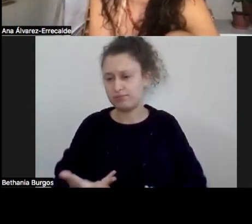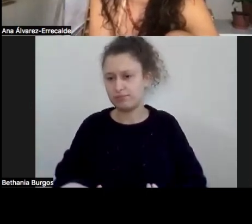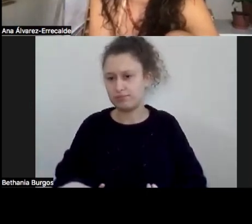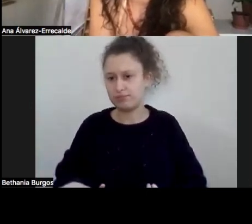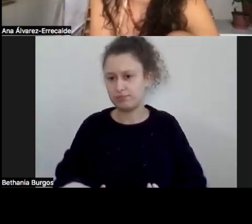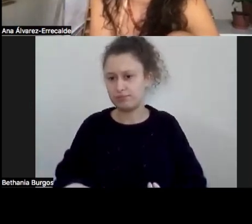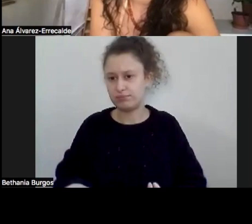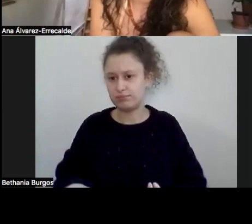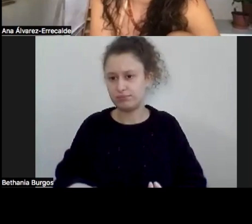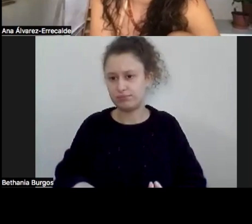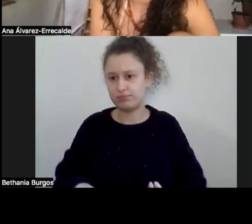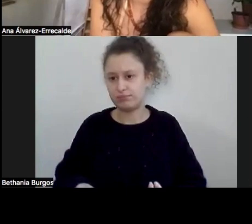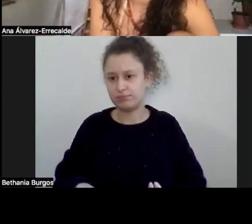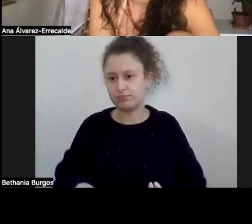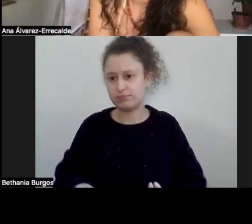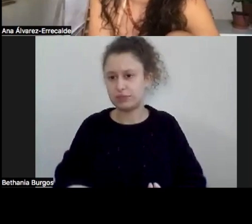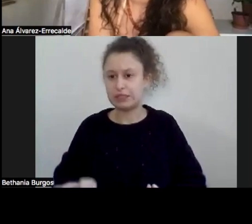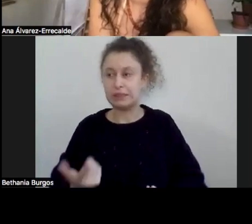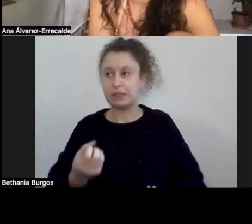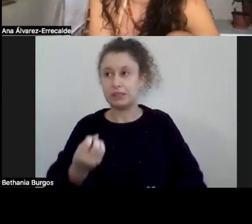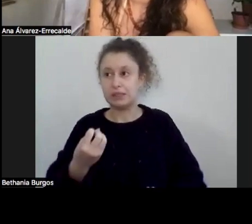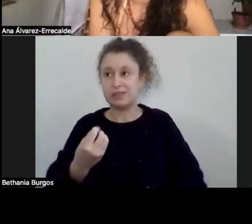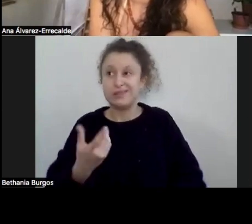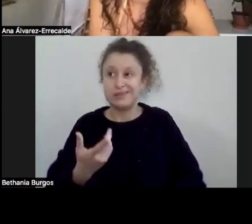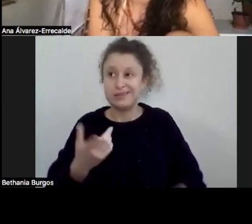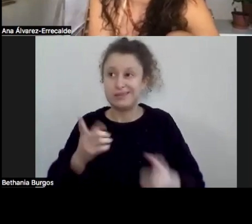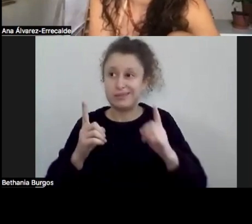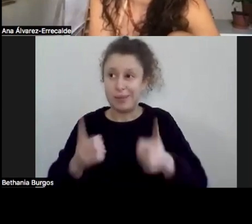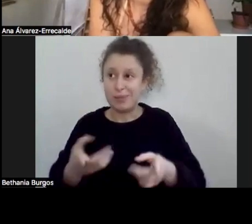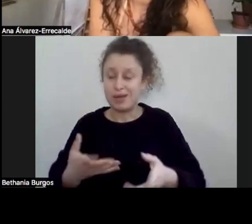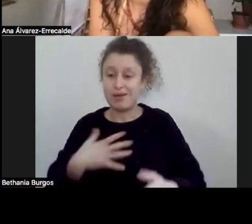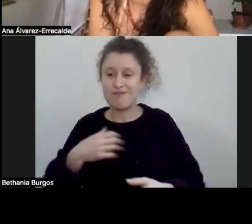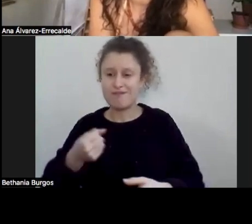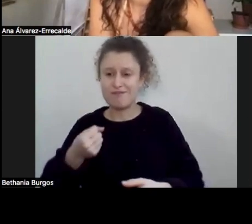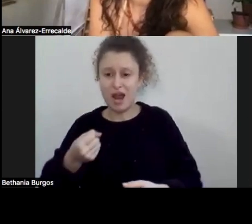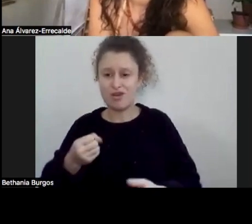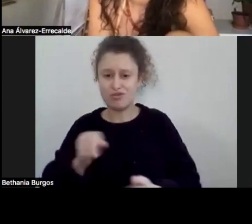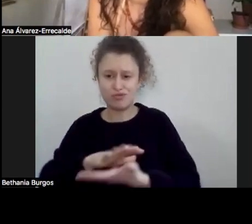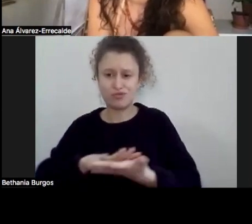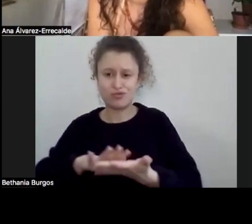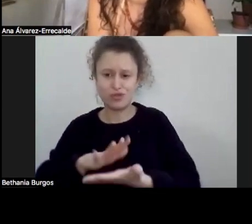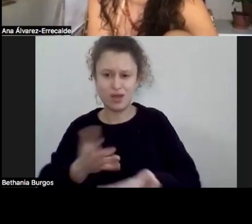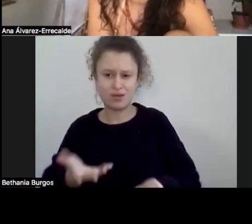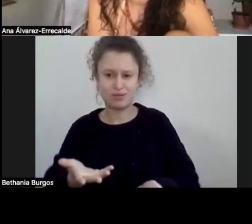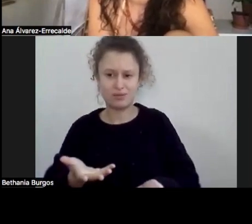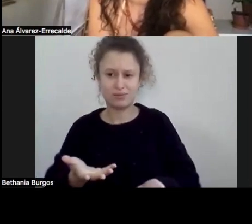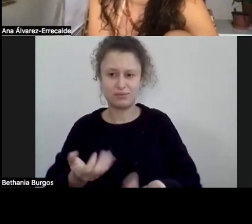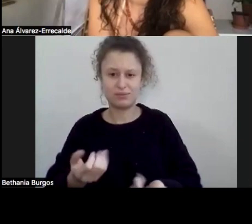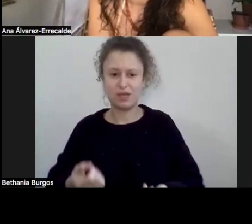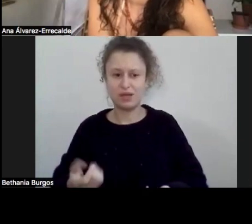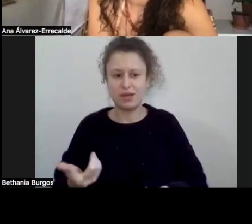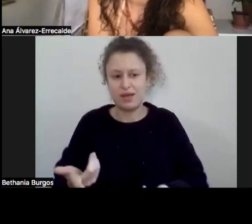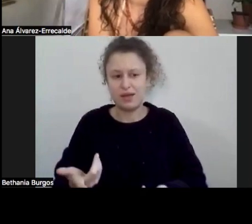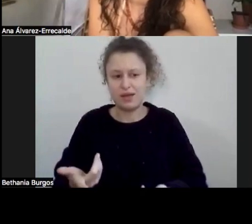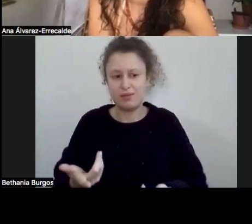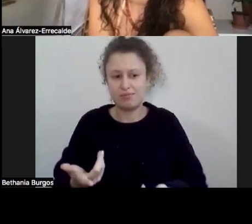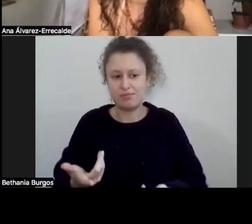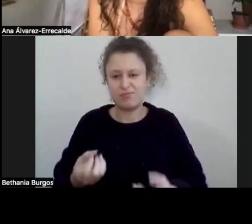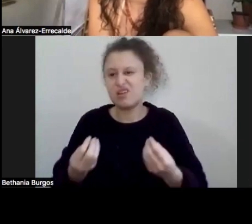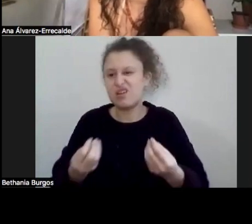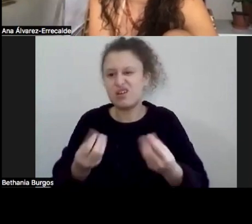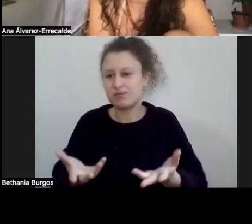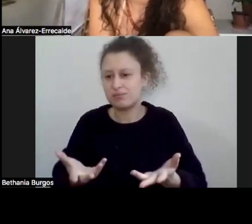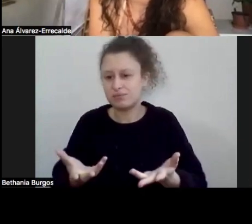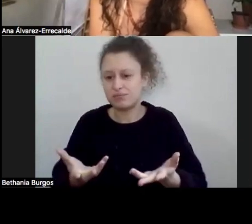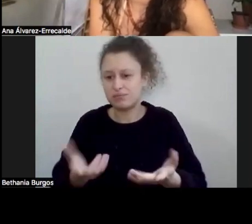social como alguien que tiene títulos, alguien que tiene capacidades, dinero. Yo creo que el valor social de una